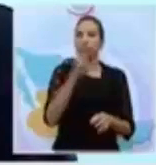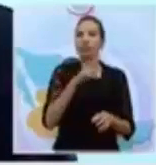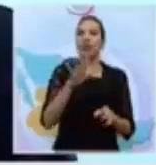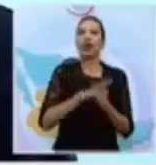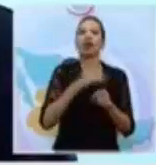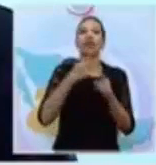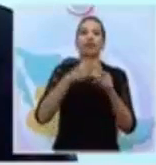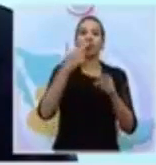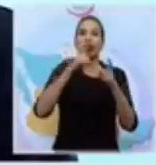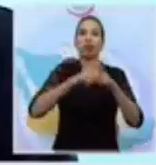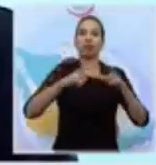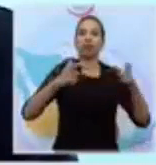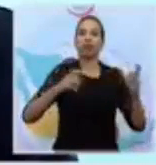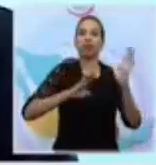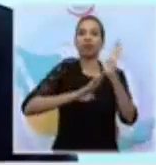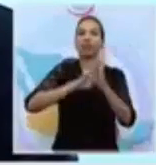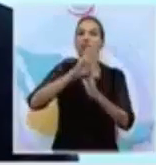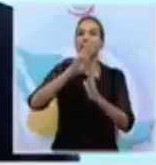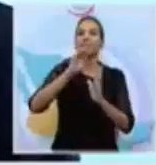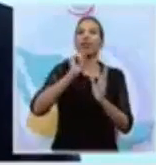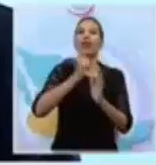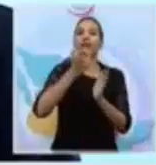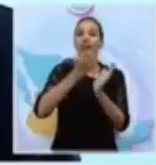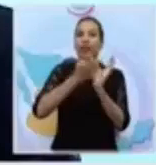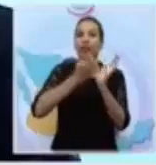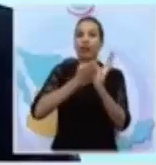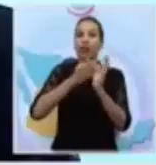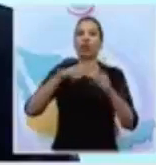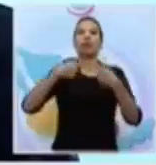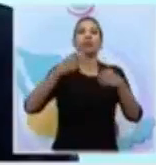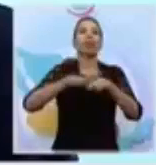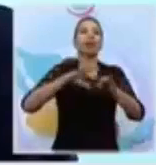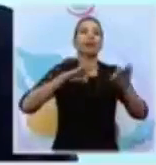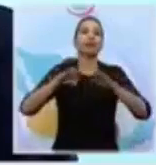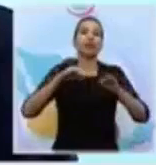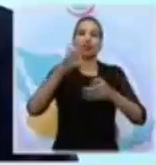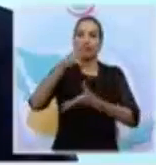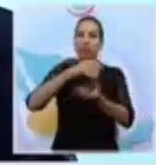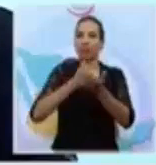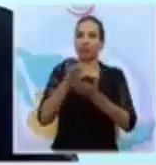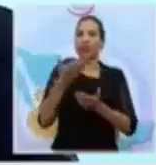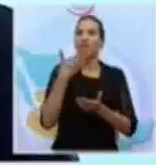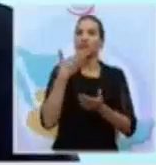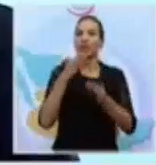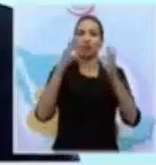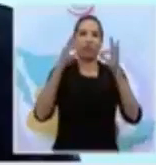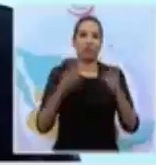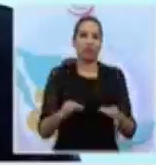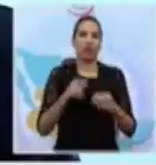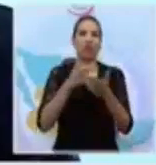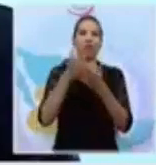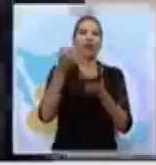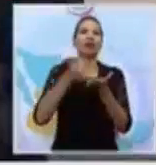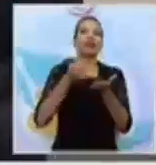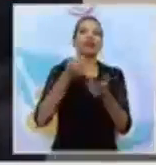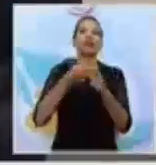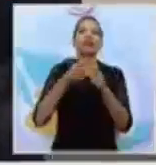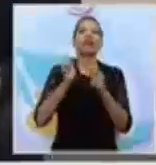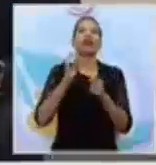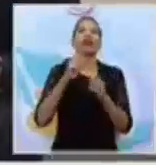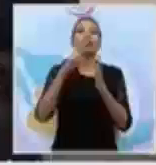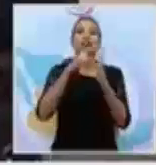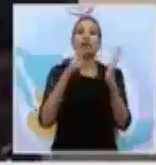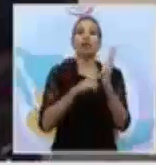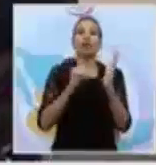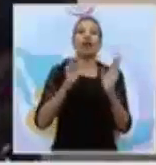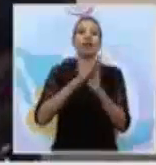del crecimiento acelerado de la economía, la generación de empleos bien remunerados y formales, la política económica se ha